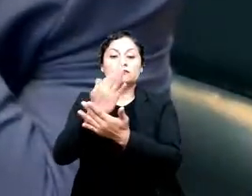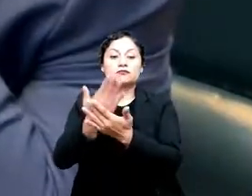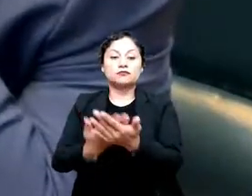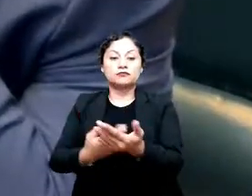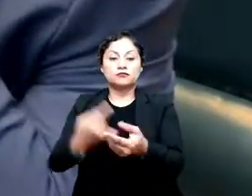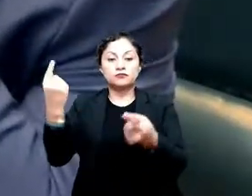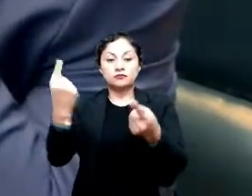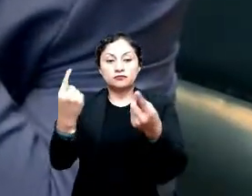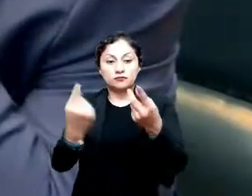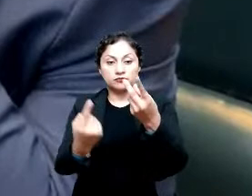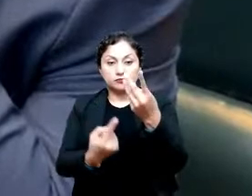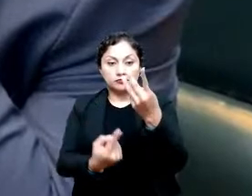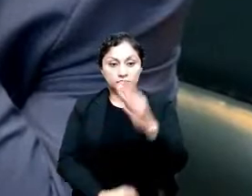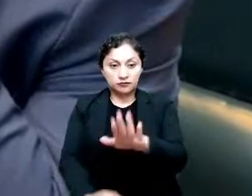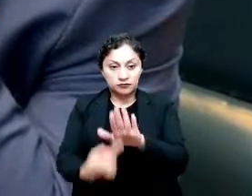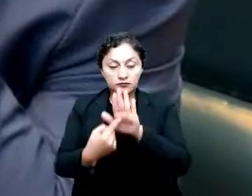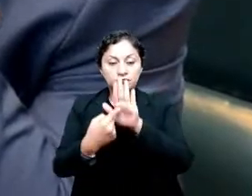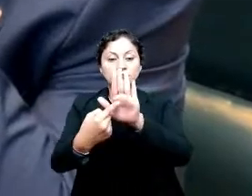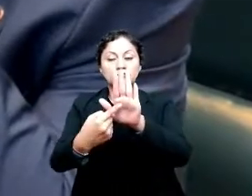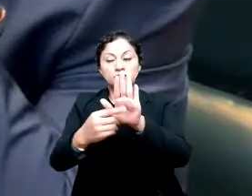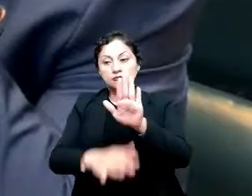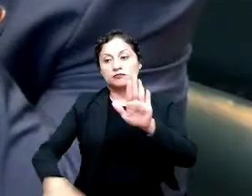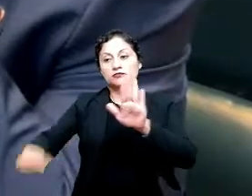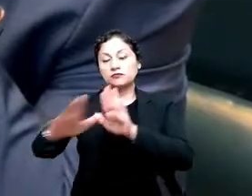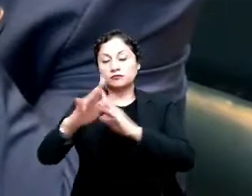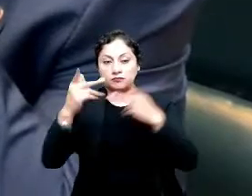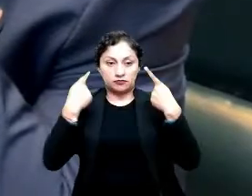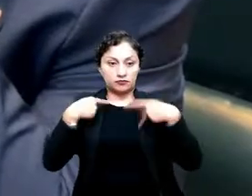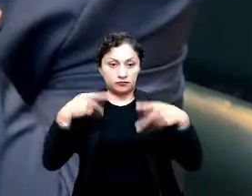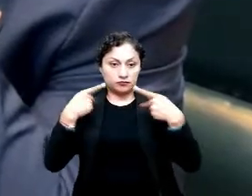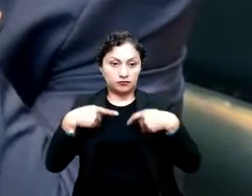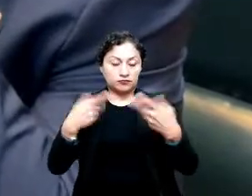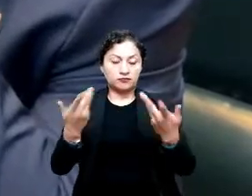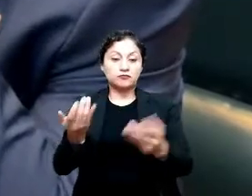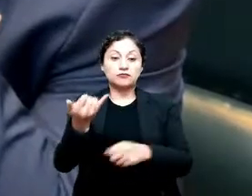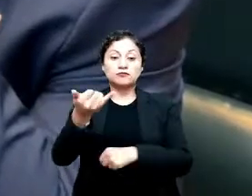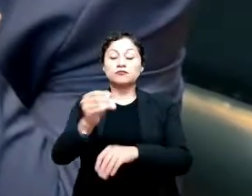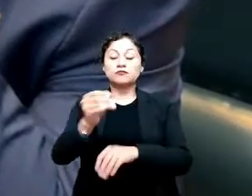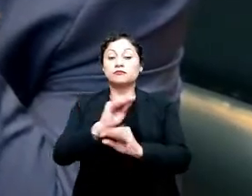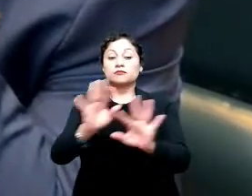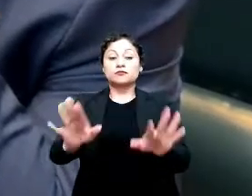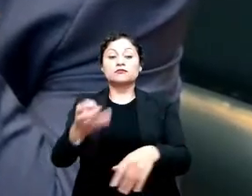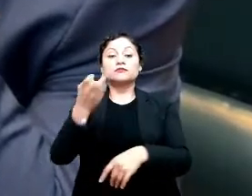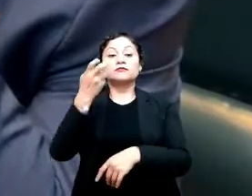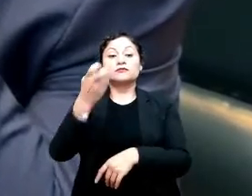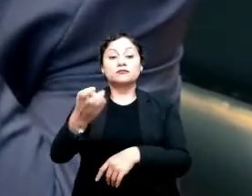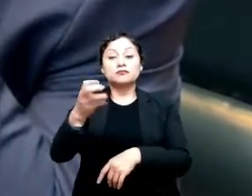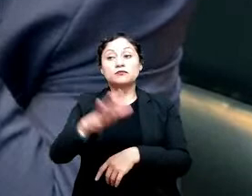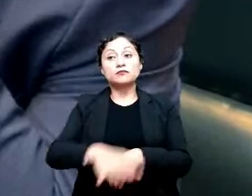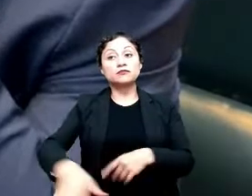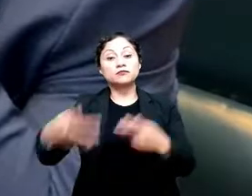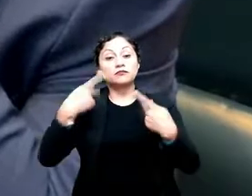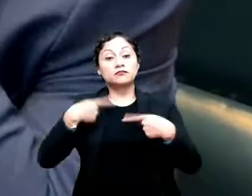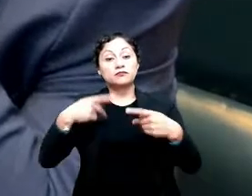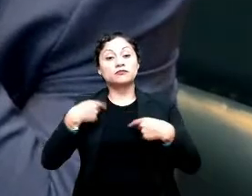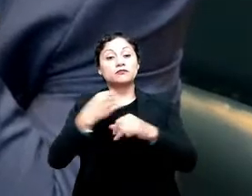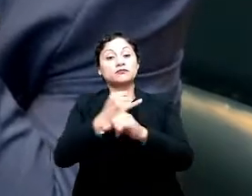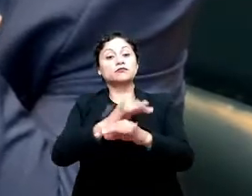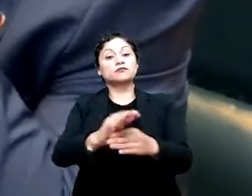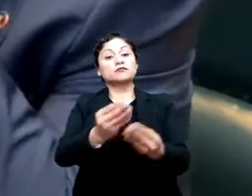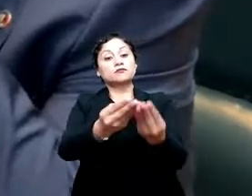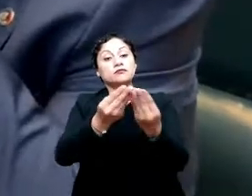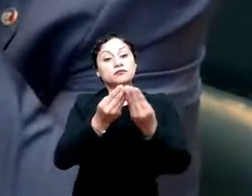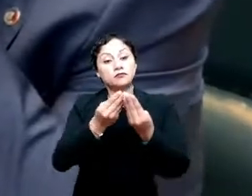datos y sobre todo esta demanda que se ha tenido sobre la información que nos lleva al camino de